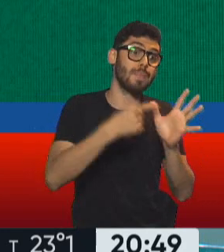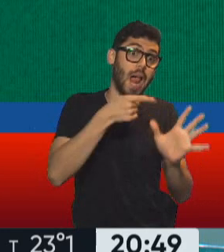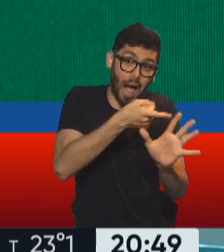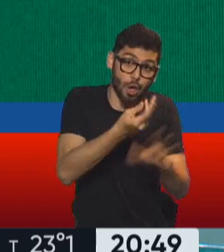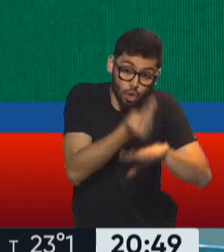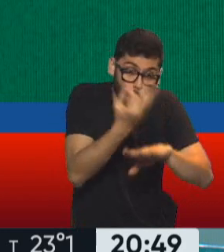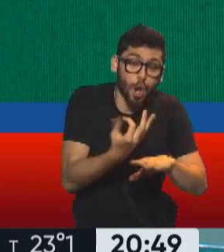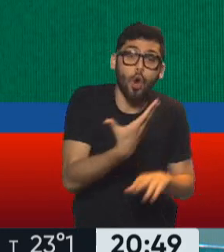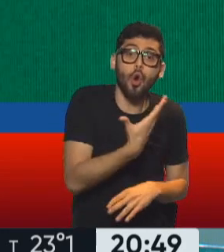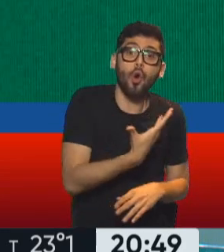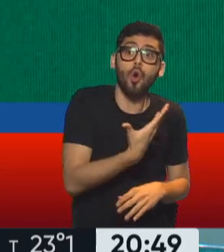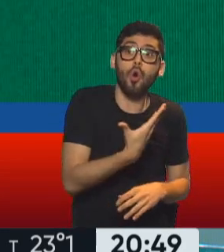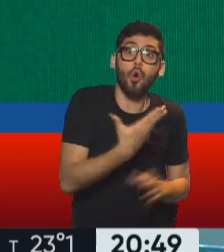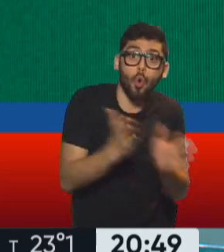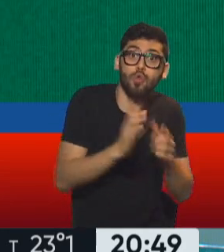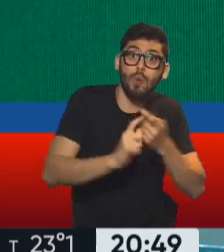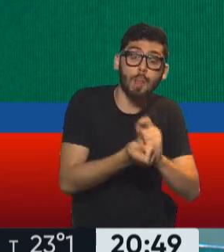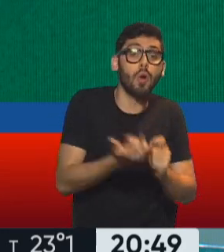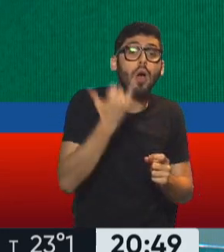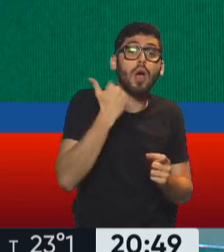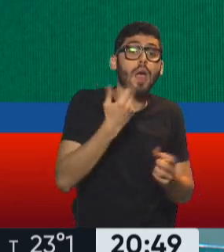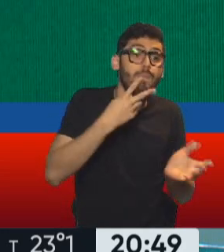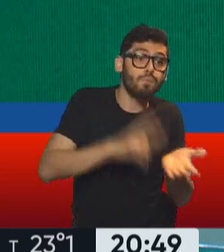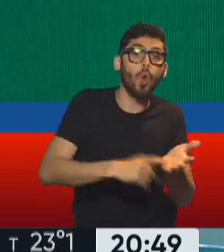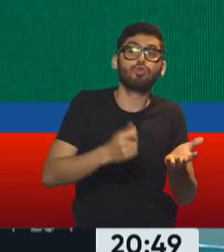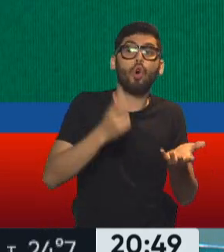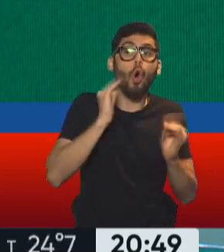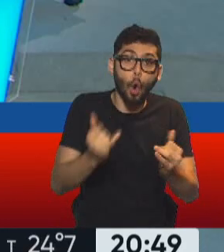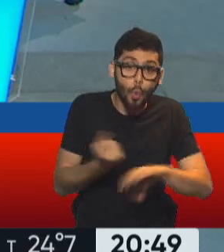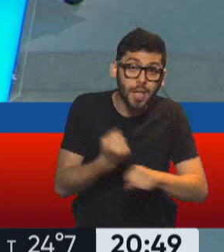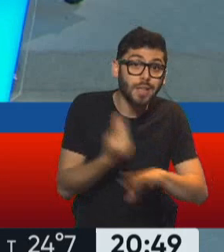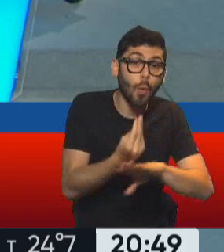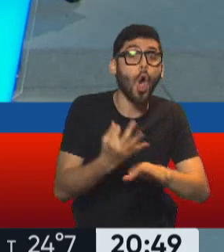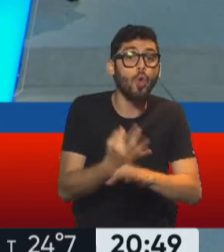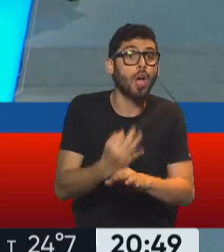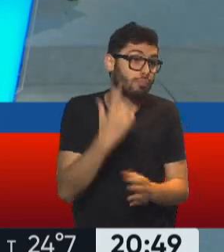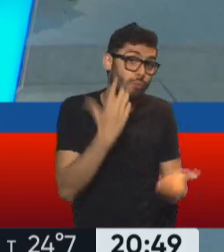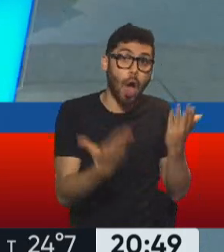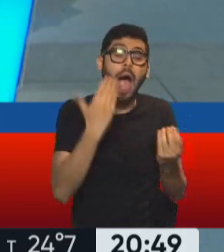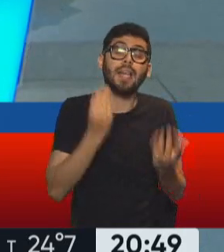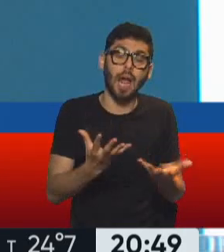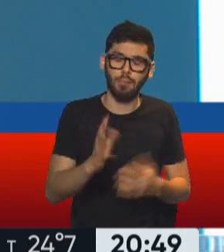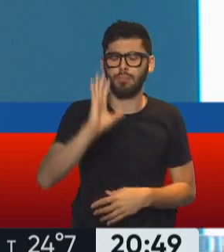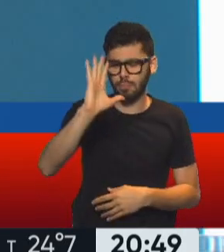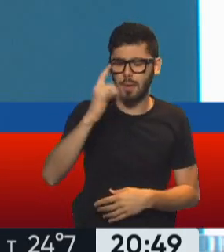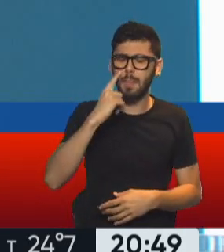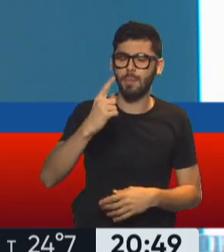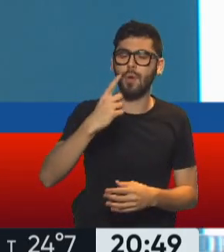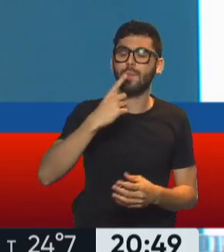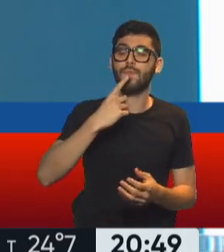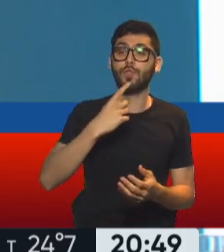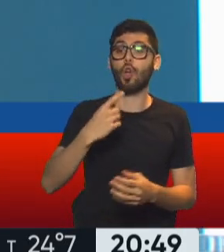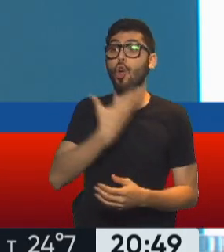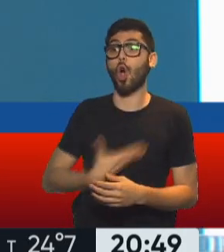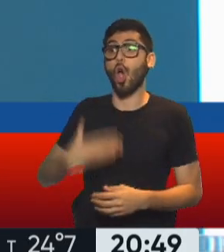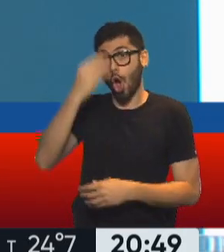quien gobierna con los impuestos, con las ayudas sociales, con la generación de empleo joven, con la educación. A ver, primero veamos la política tributaria del oficialismo, del